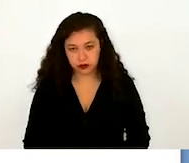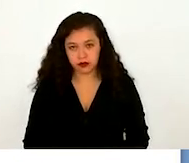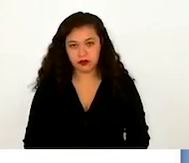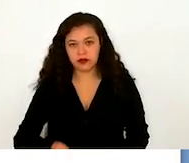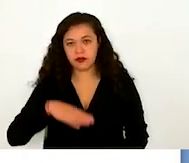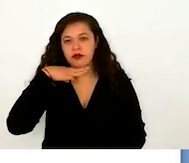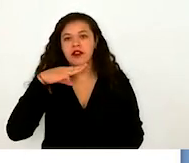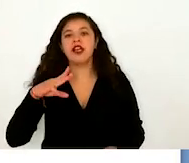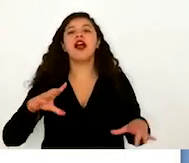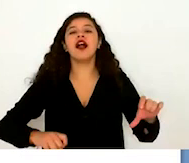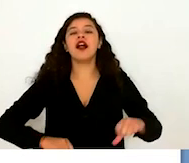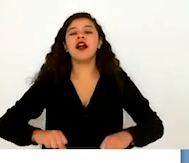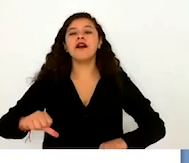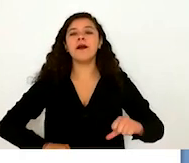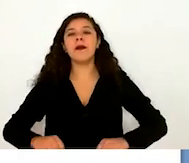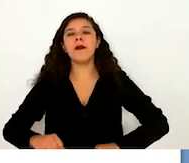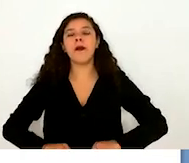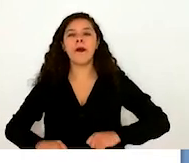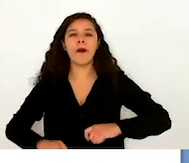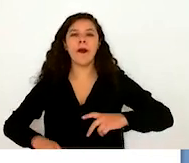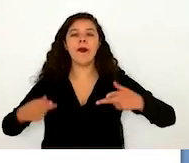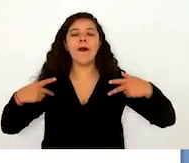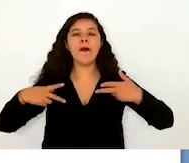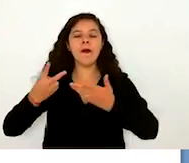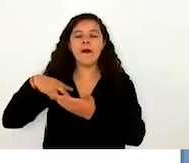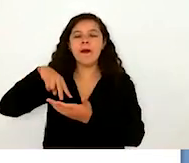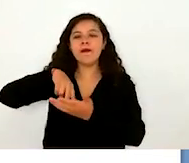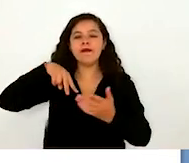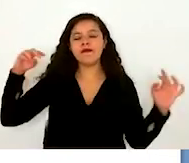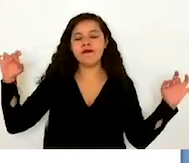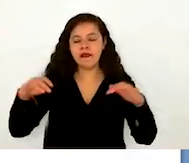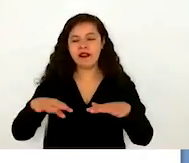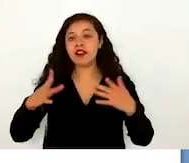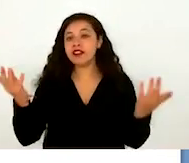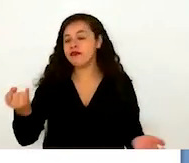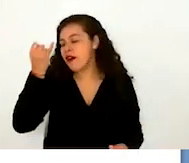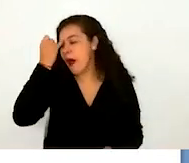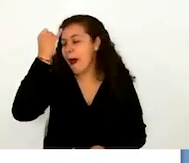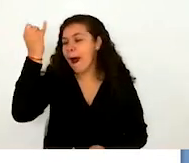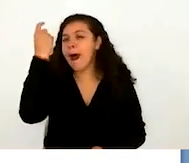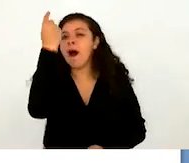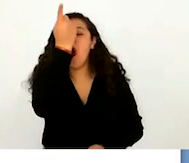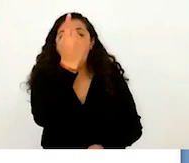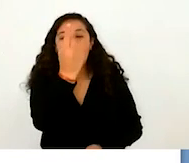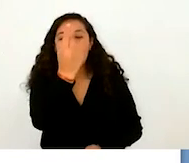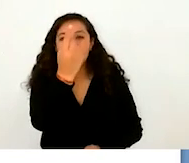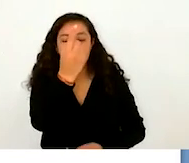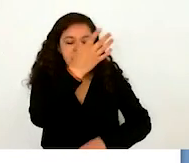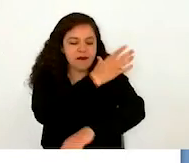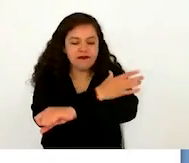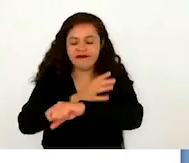normalmente lo hacemos para presenciar primeras imagínense que usted es uno de ustedes si tiene un compañero al lado